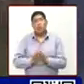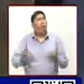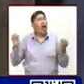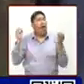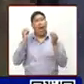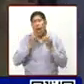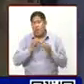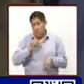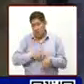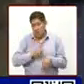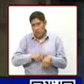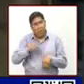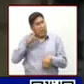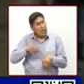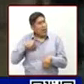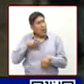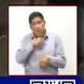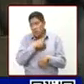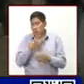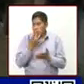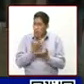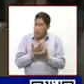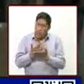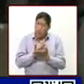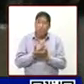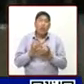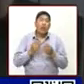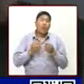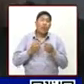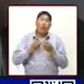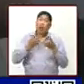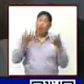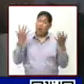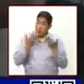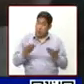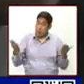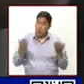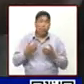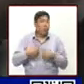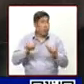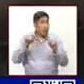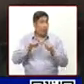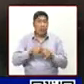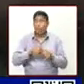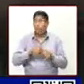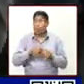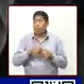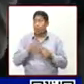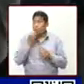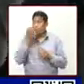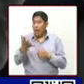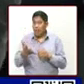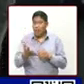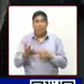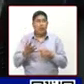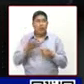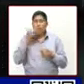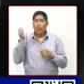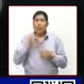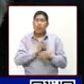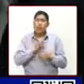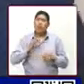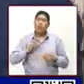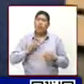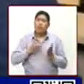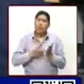tiempo para reunir más pruebas y seguir enunciando varios temas que aún están pendientes. También vamos a respaldar que se conforme la Comisión de la Verdad. ¿Quiénes